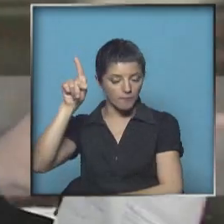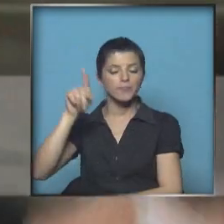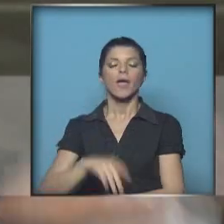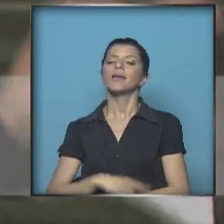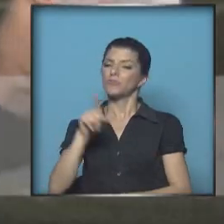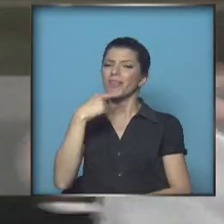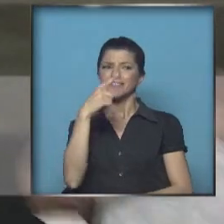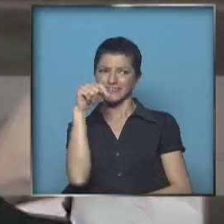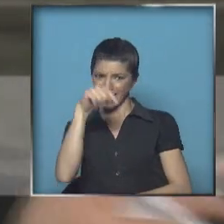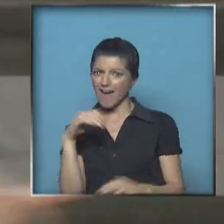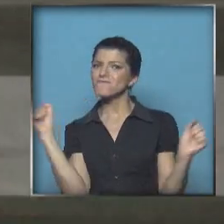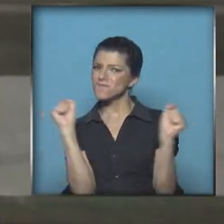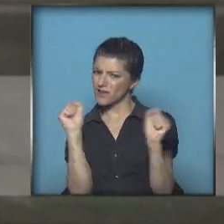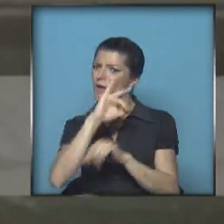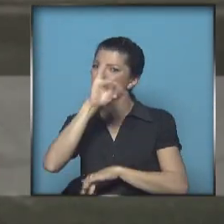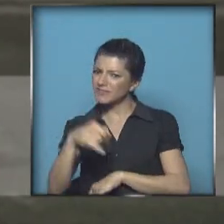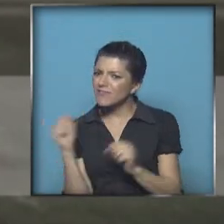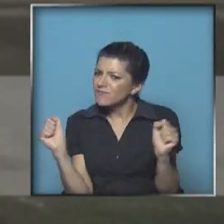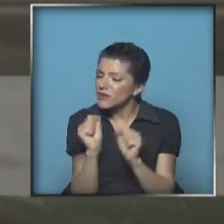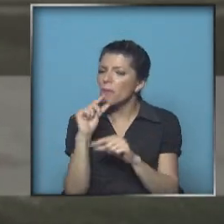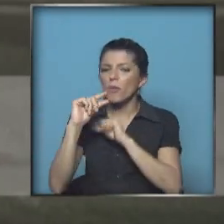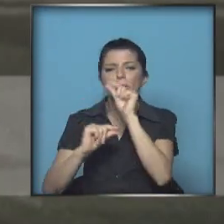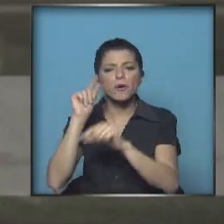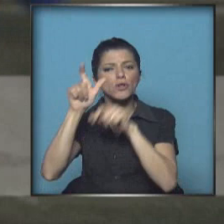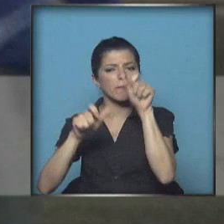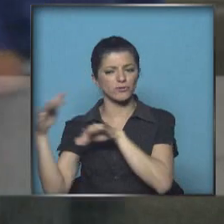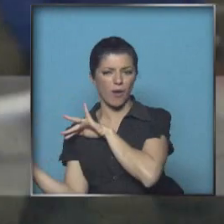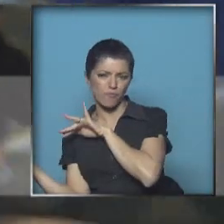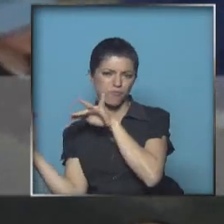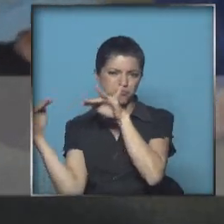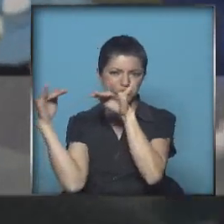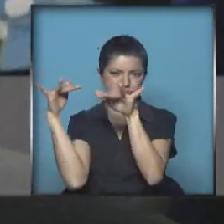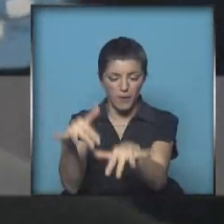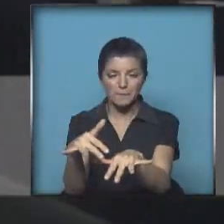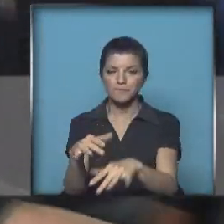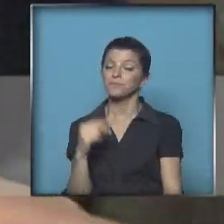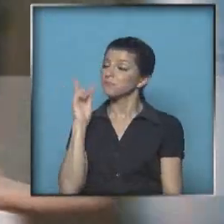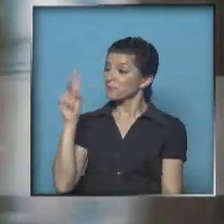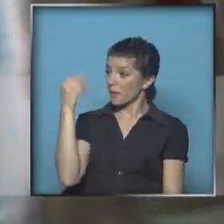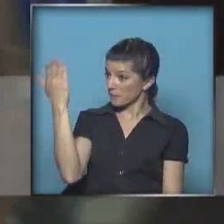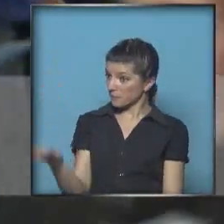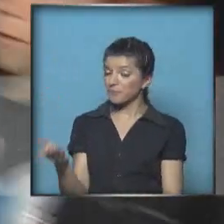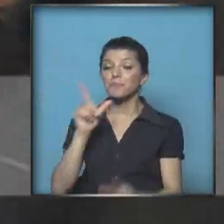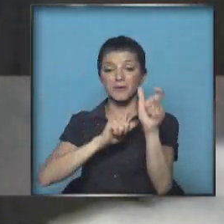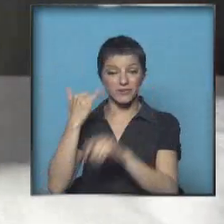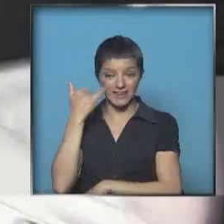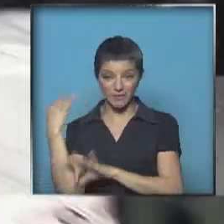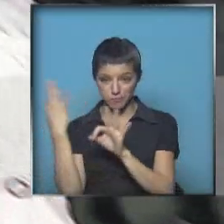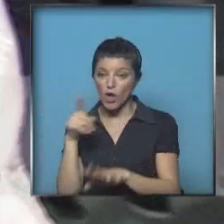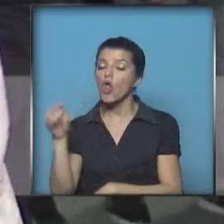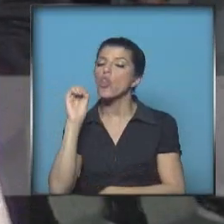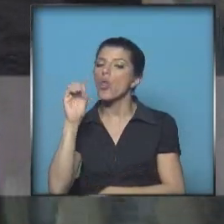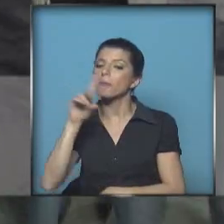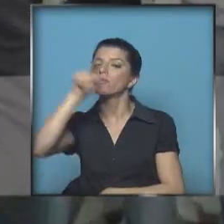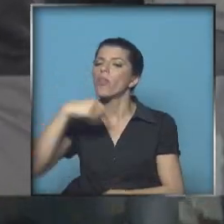hace mucho frío, pero de a poco la gente se va acercando aquí al Estadio Monumental. Por acá tenemos gente que está llegando. A ver, nombre, ¿dónde